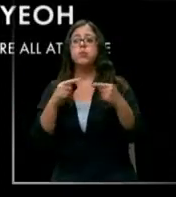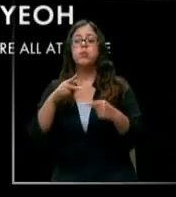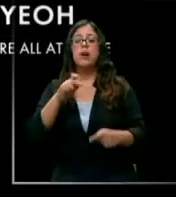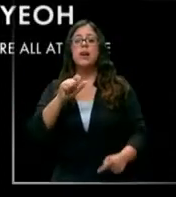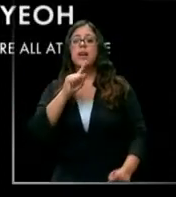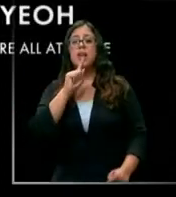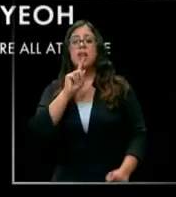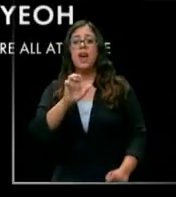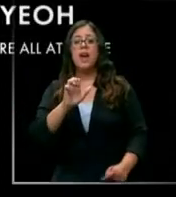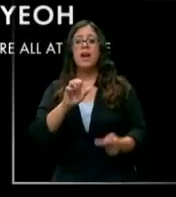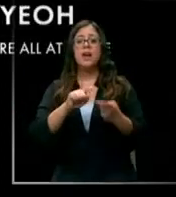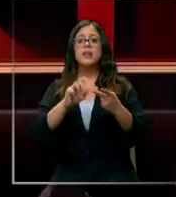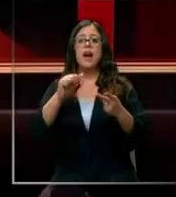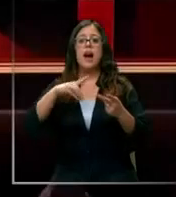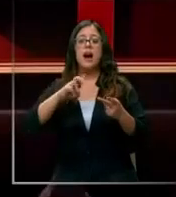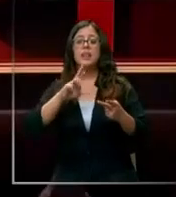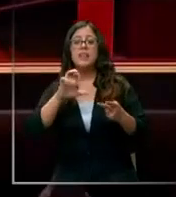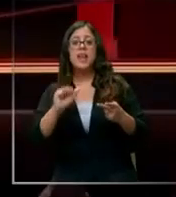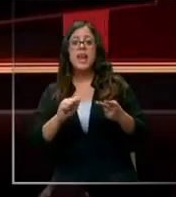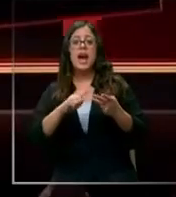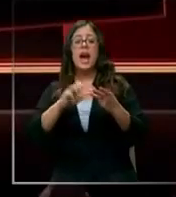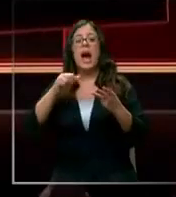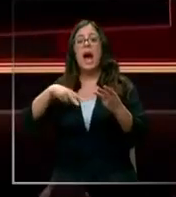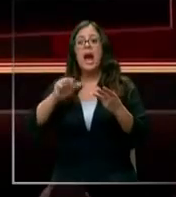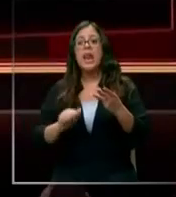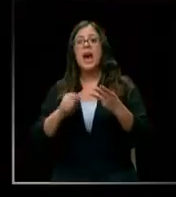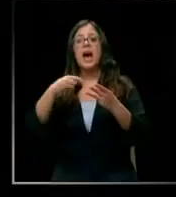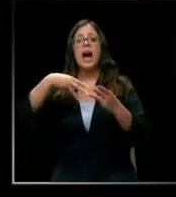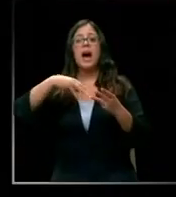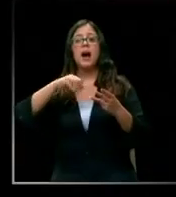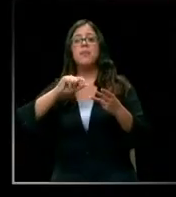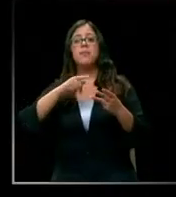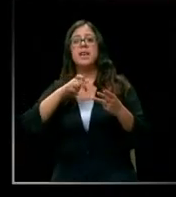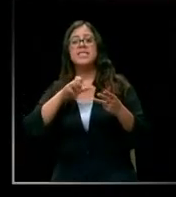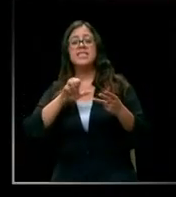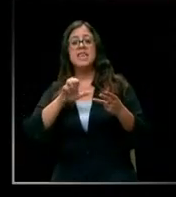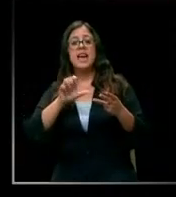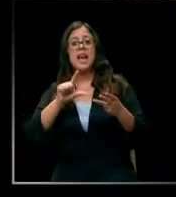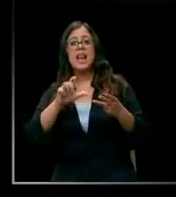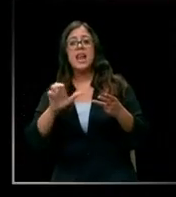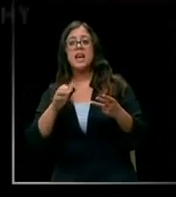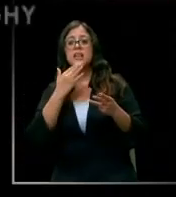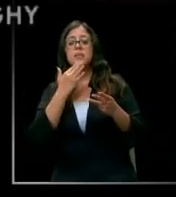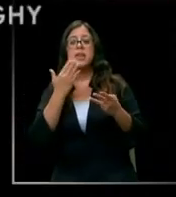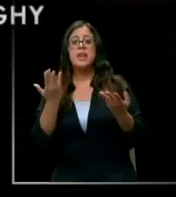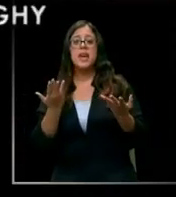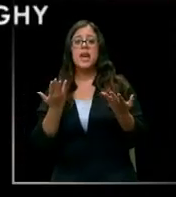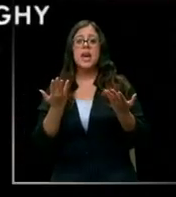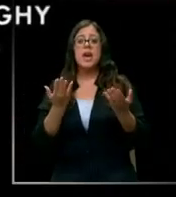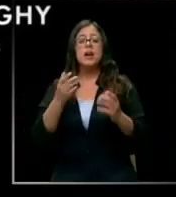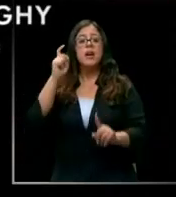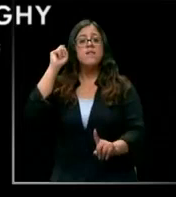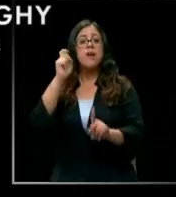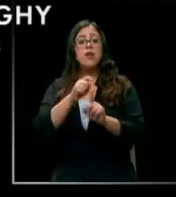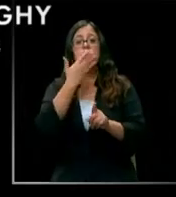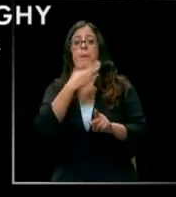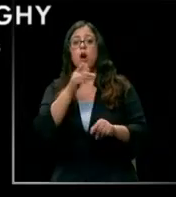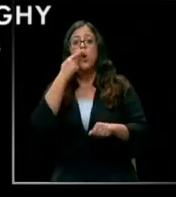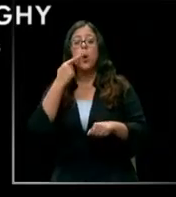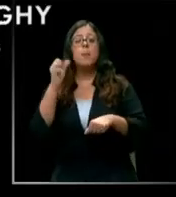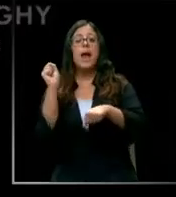de Armas, Andrea Riseborough y Michelle Yeoh. Mientras que expertos aseguran un claro favorito para Mejor